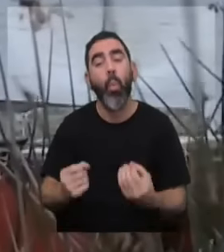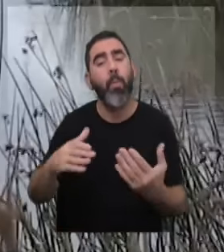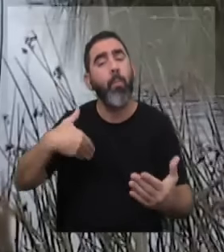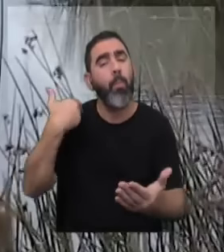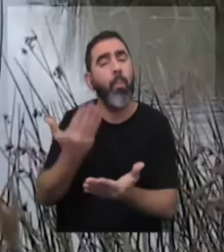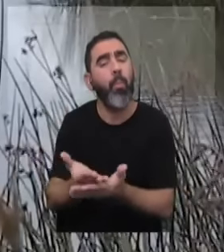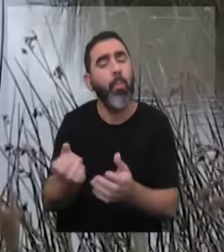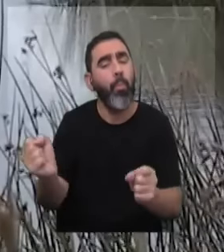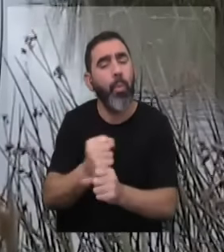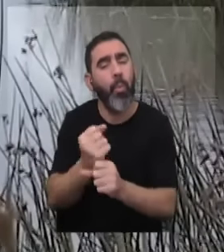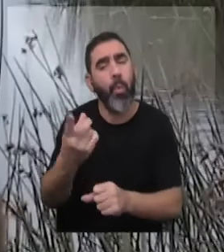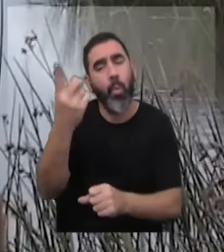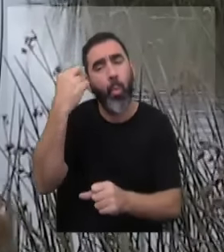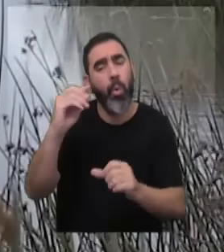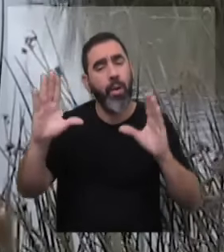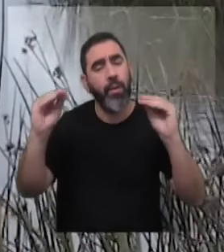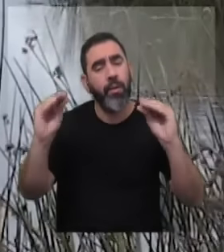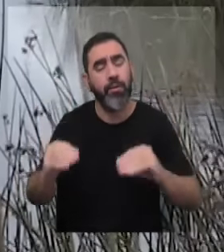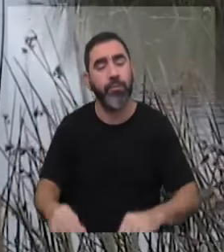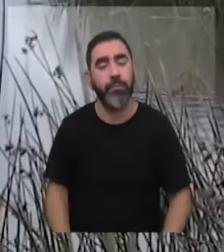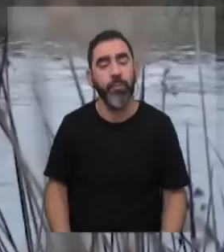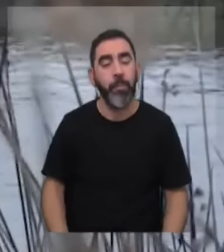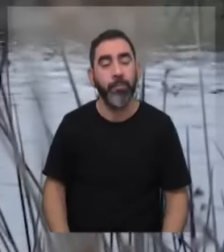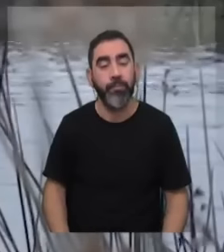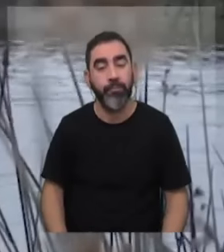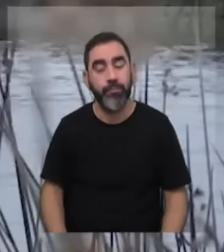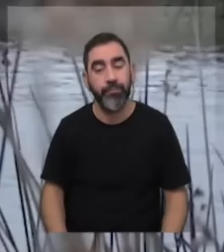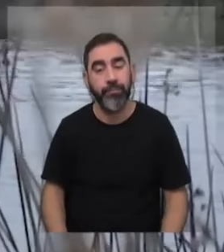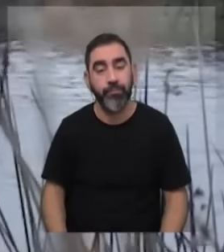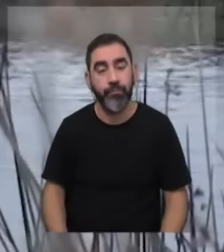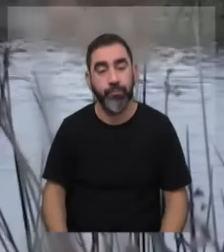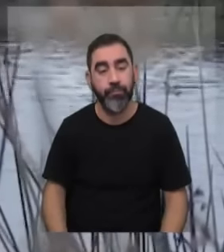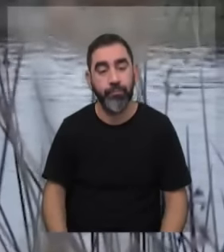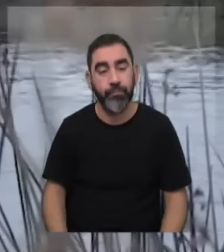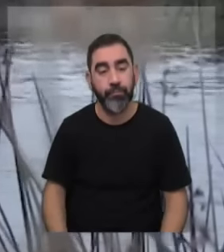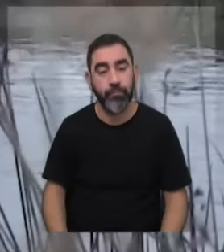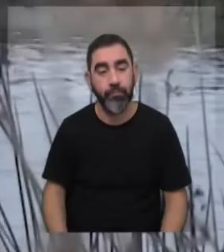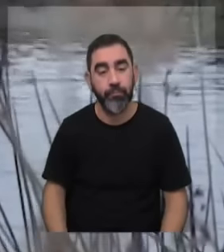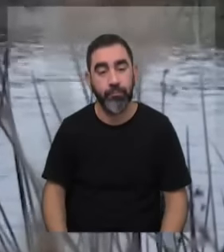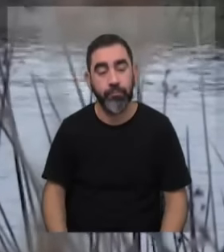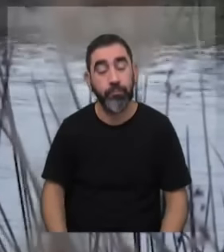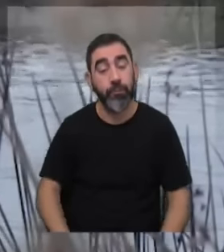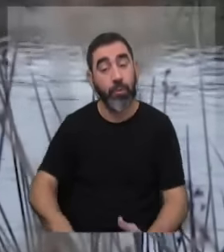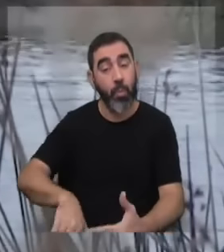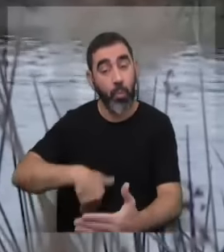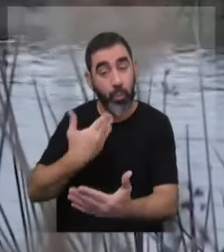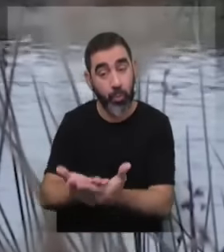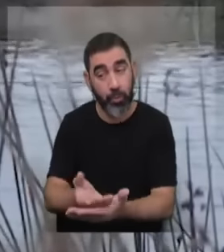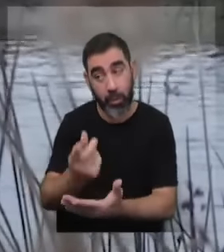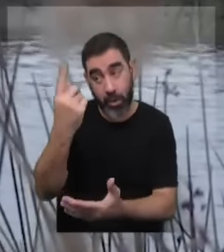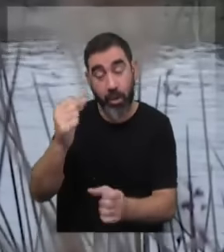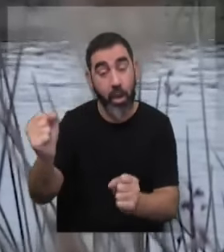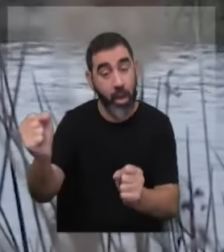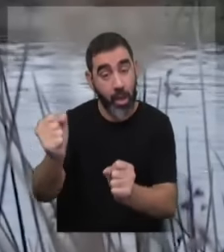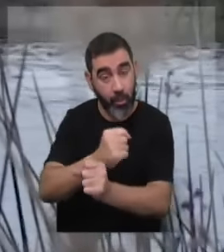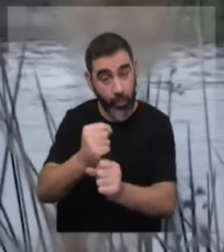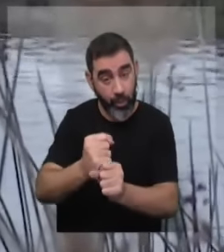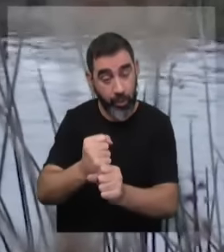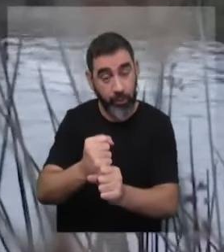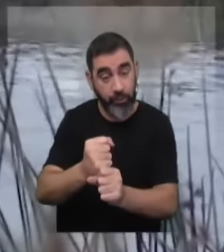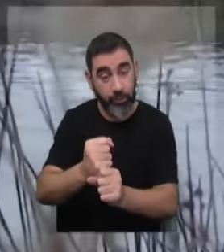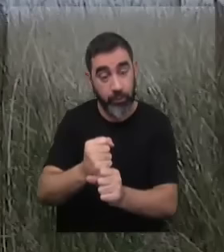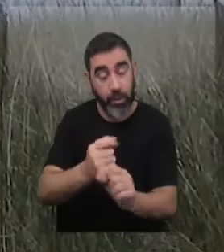aprobó anoche bueno la la moción que se aprobó fue fue la que se hizo